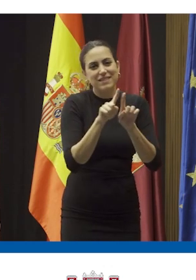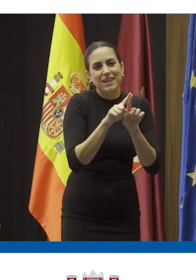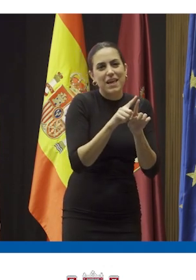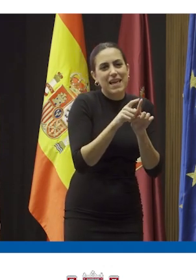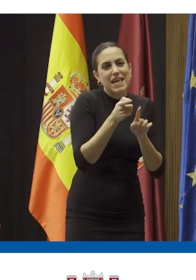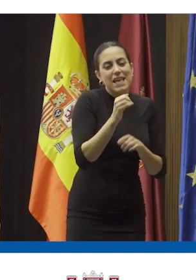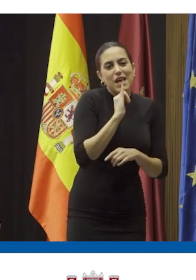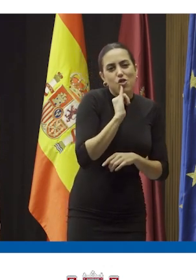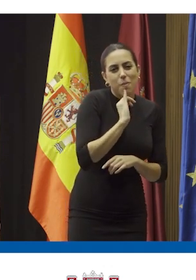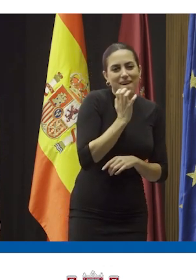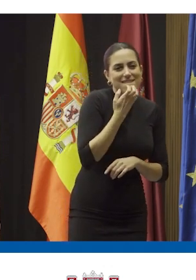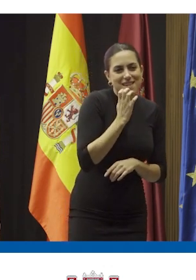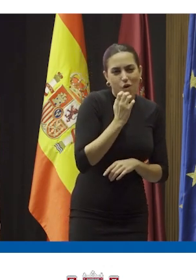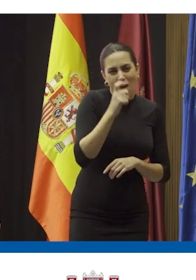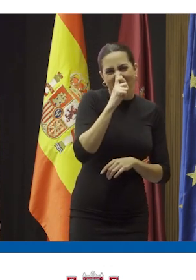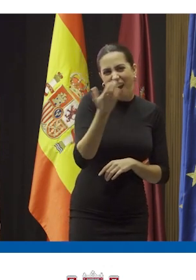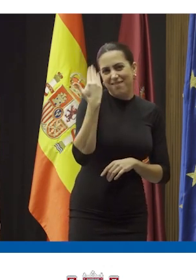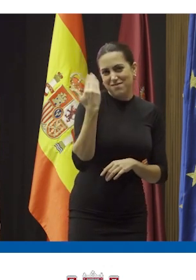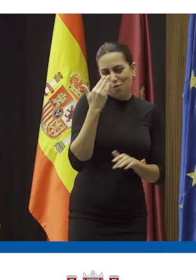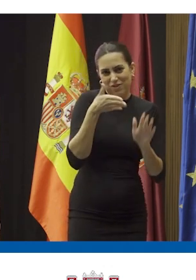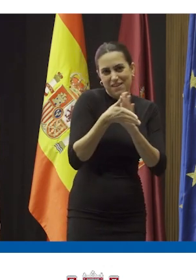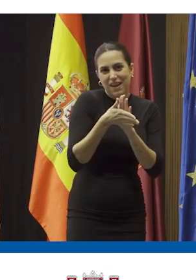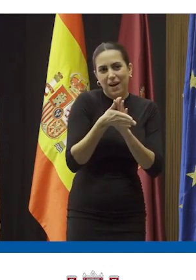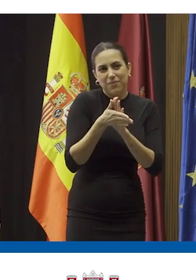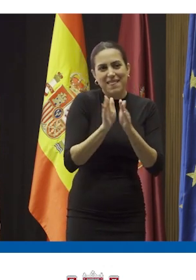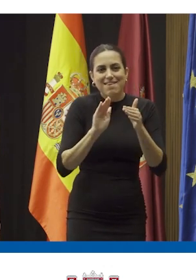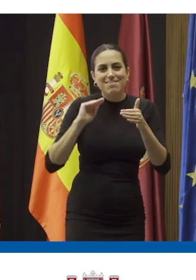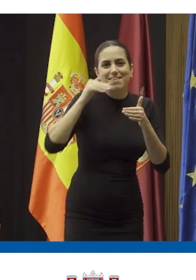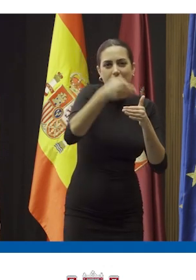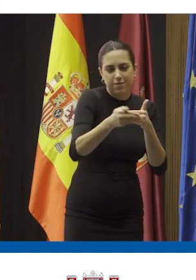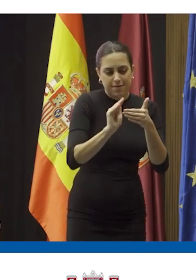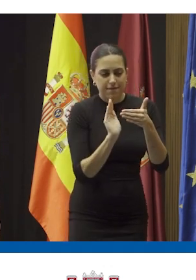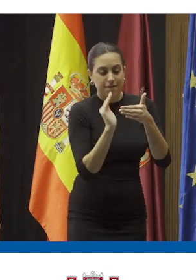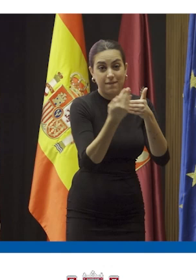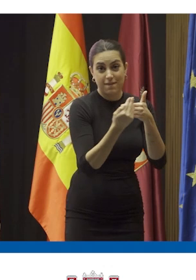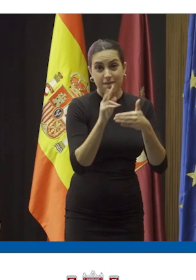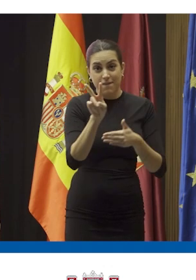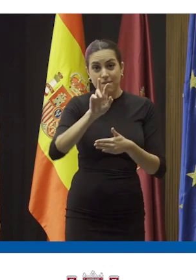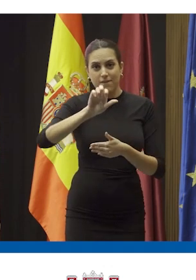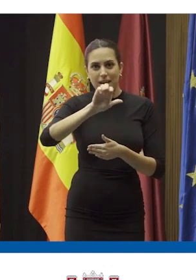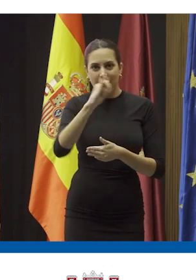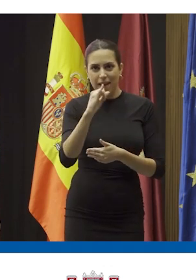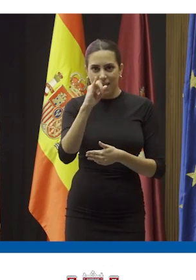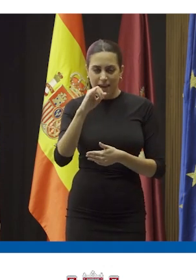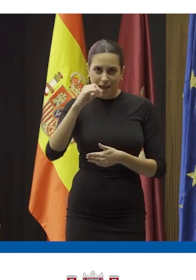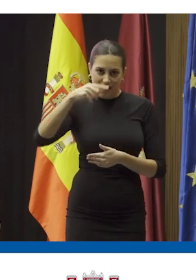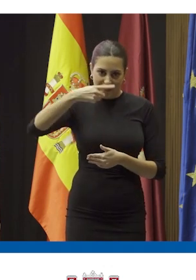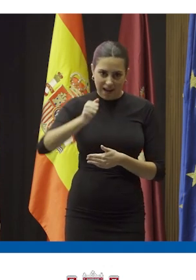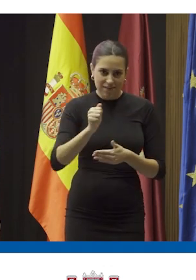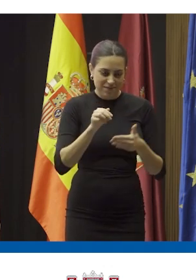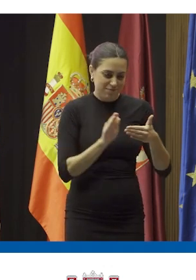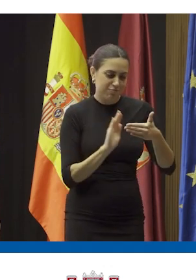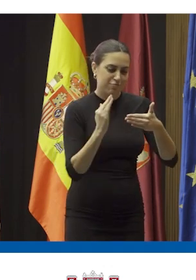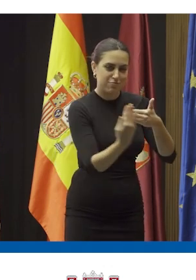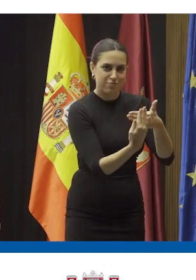a significar al paso del tiempo la que está delante. ¿Delante de quién? De la vejiga. Por eso viene la dificultad al orinar del